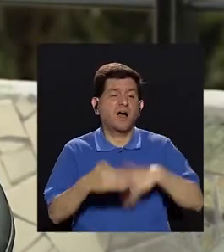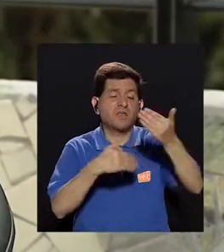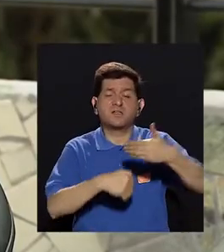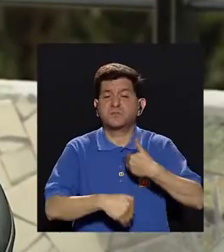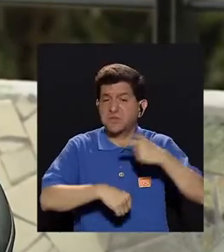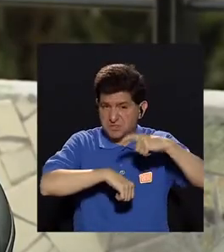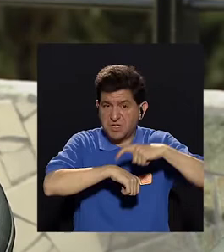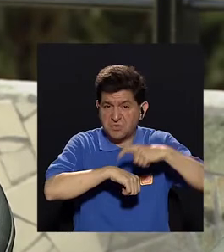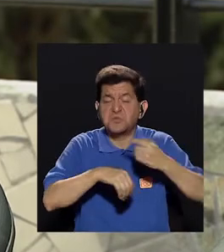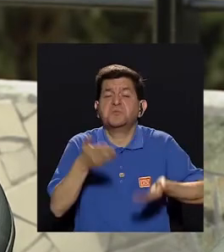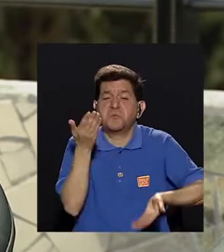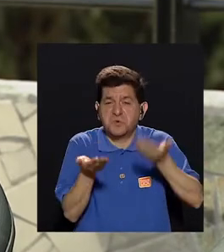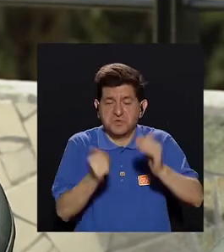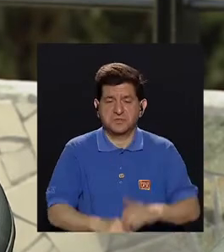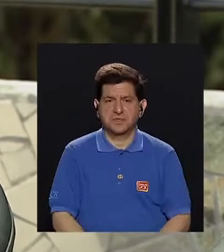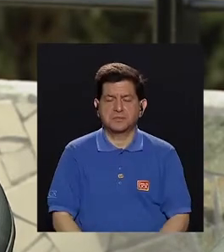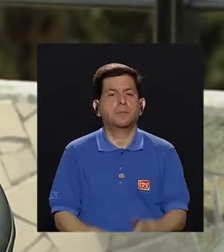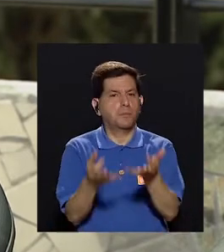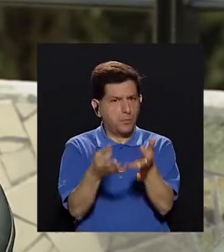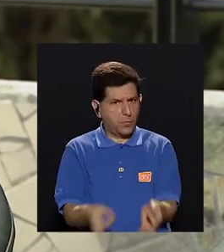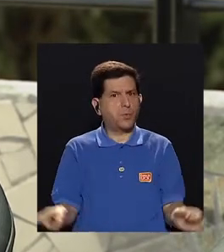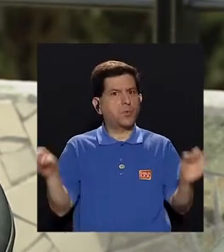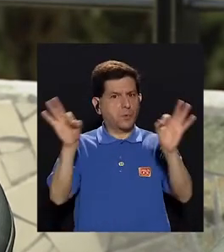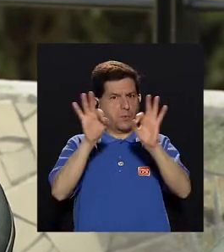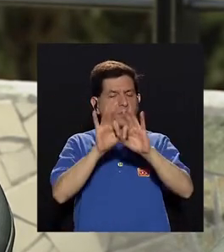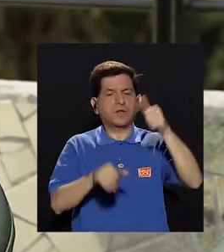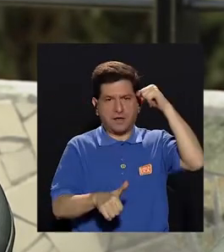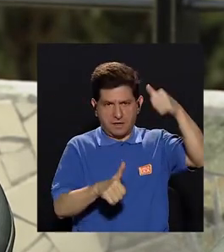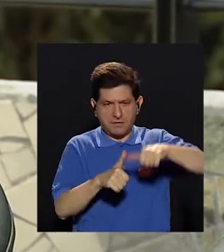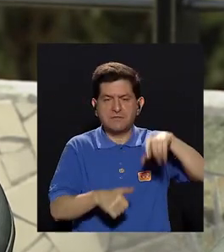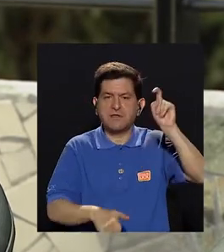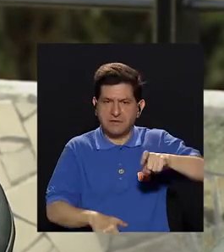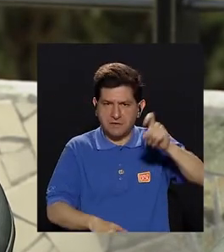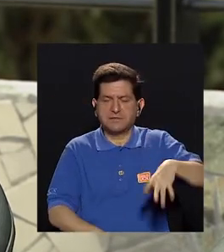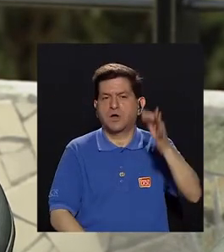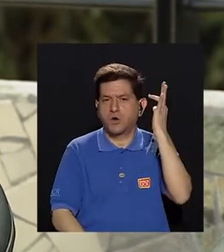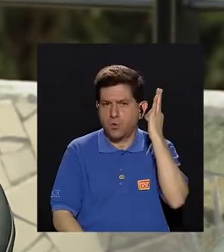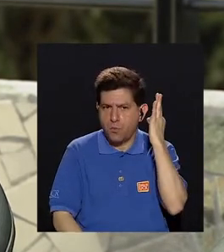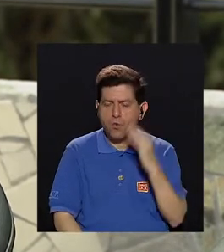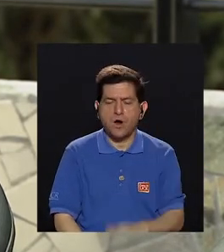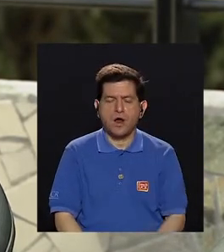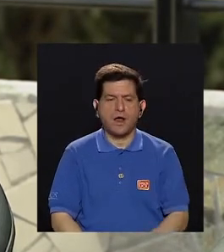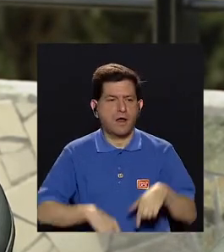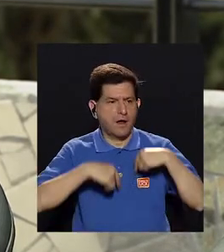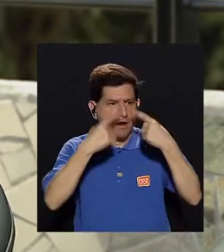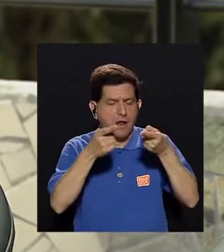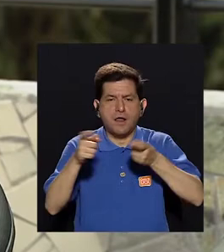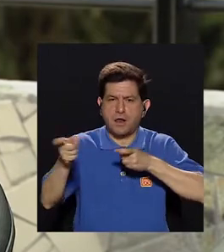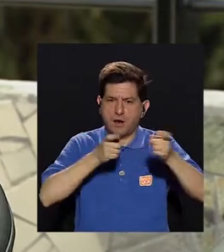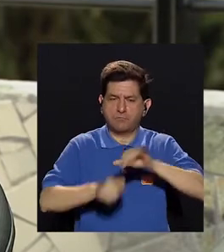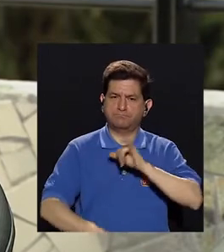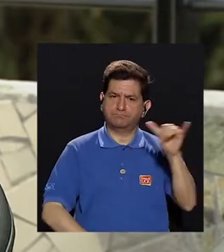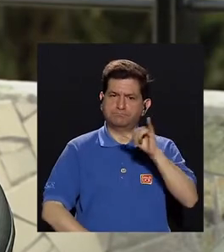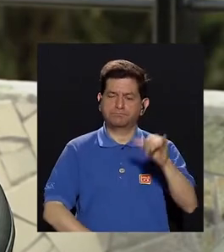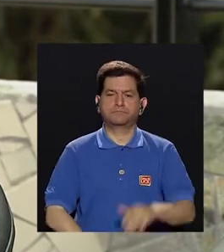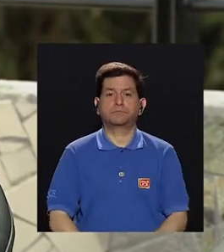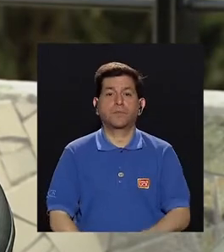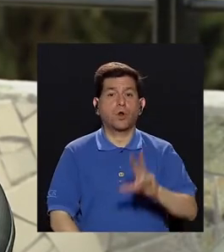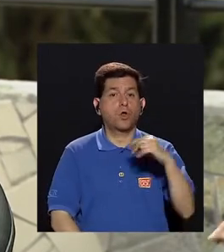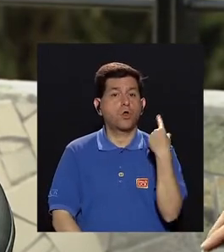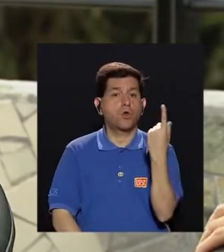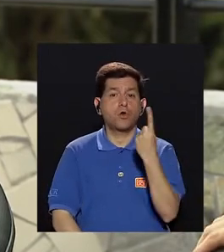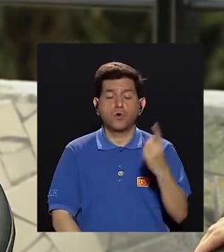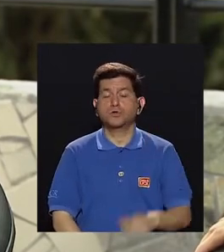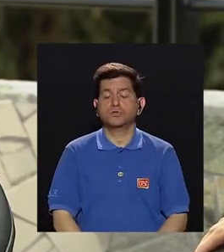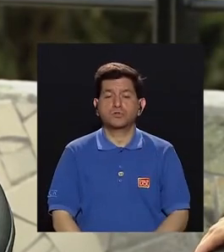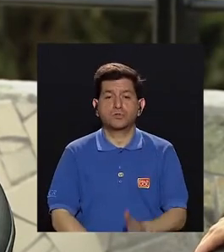tiempito voy. Entonces, yo creo que sí es importante validar la necesidad de que las mujeres tenemos que acudir a nuestros controles también. Y no solo en